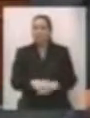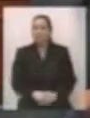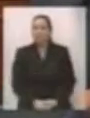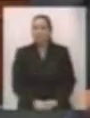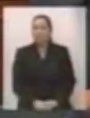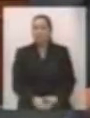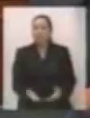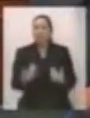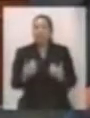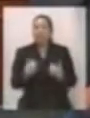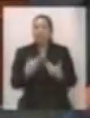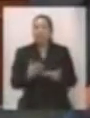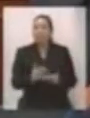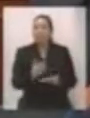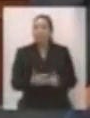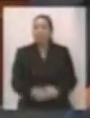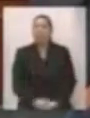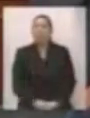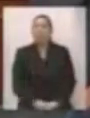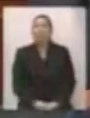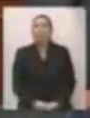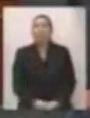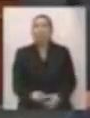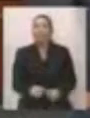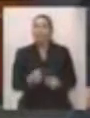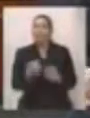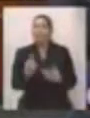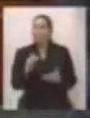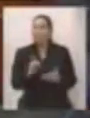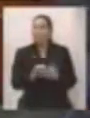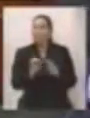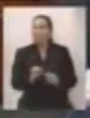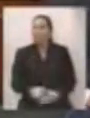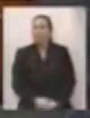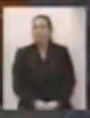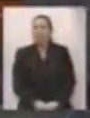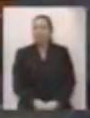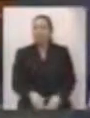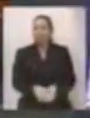operativa es donde tenemos las dificultades, ¿no? Y siempre, para que esto funcione, tiene que haber